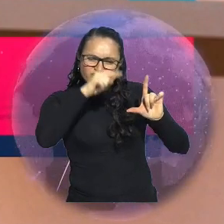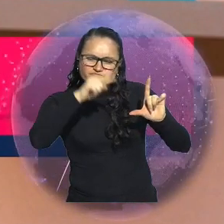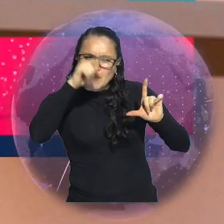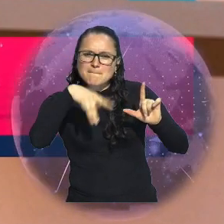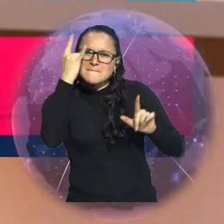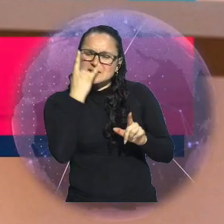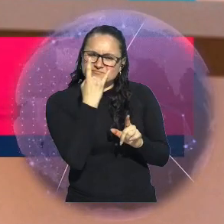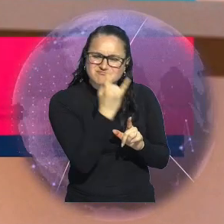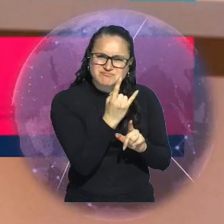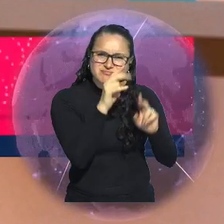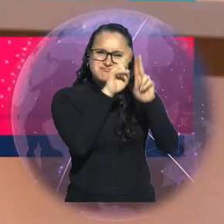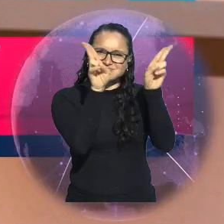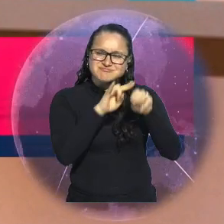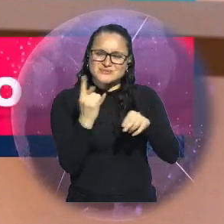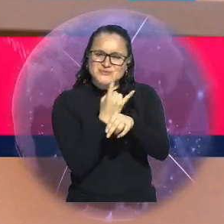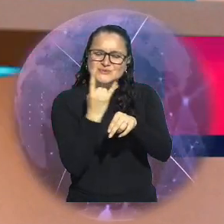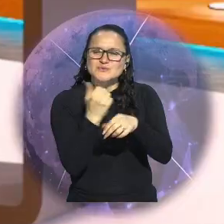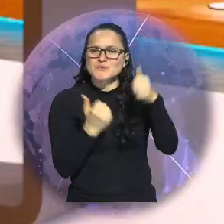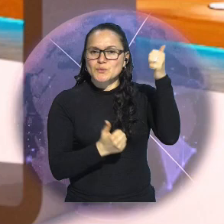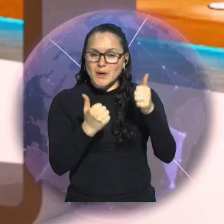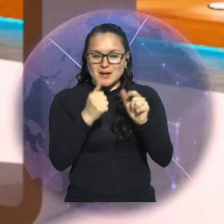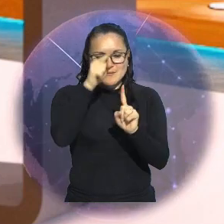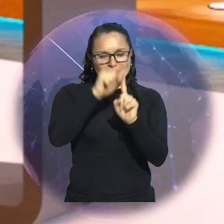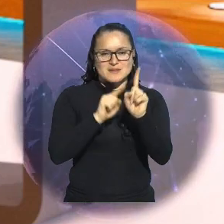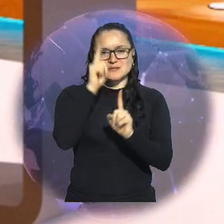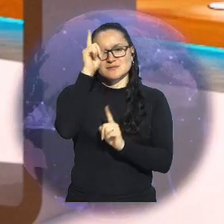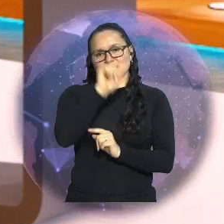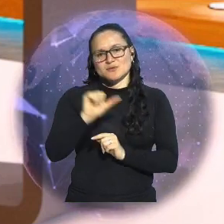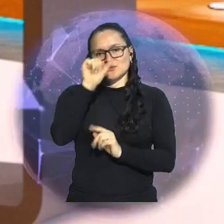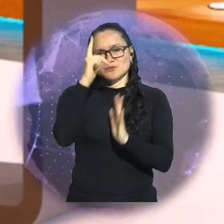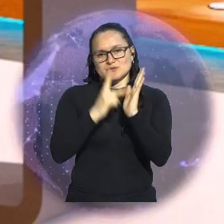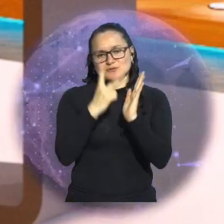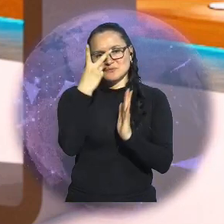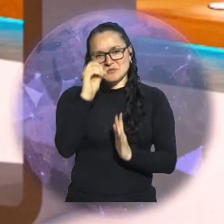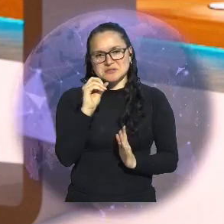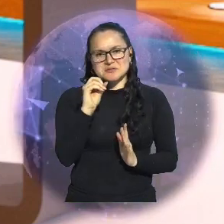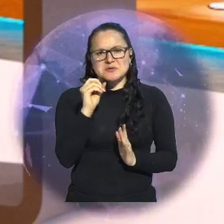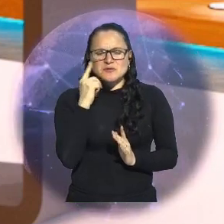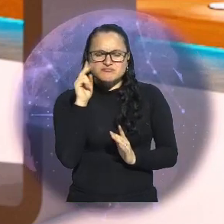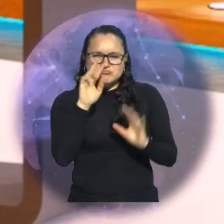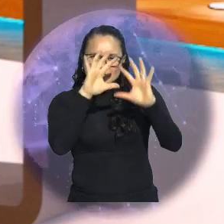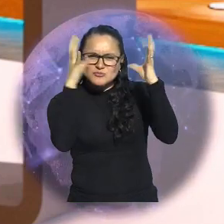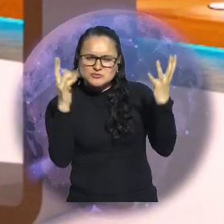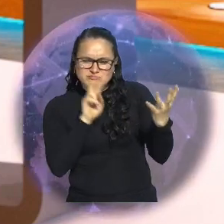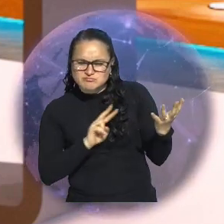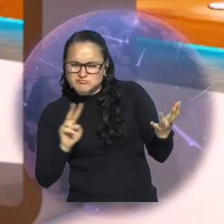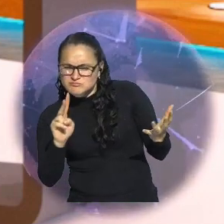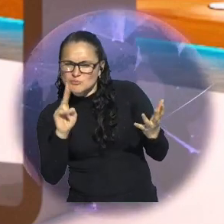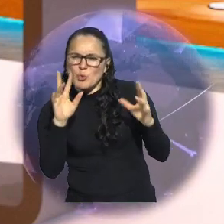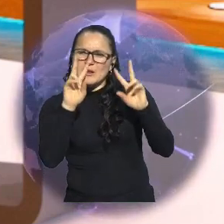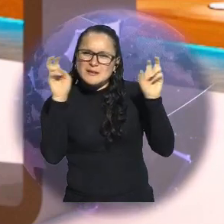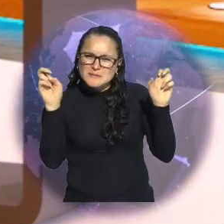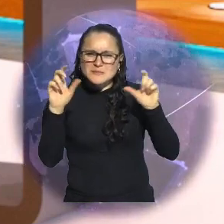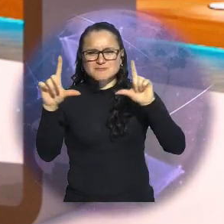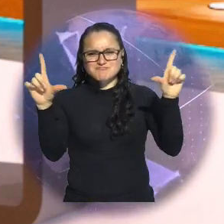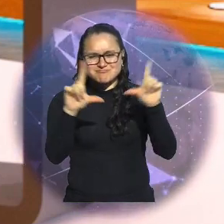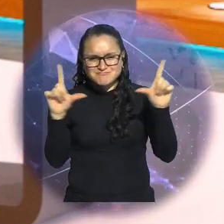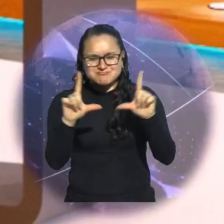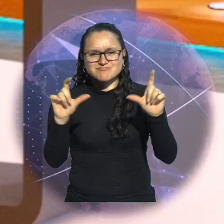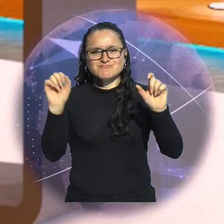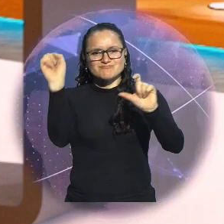consumidores en agosto de 2020 que muestra las tendencias globales en los sectores de telecomunicaciones y audiovisual que venían